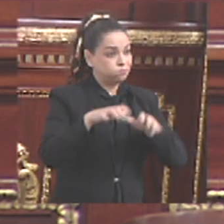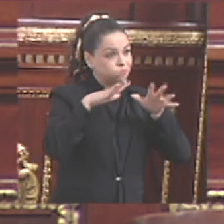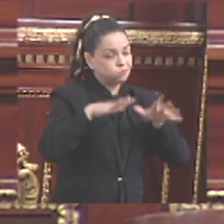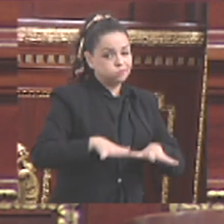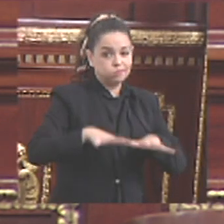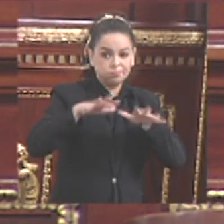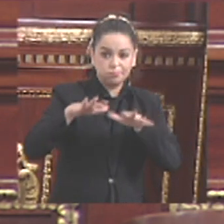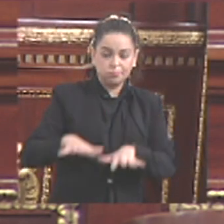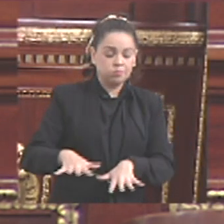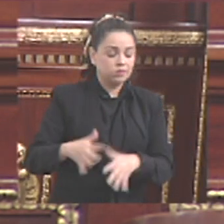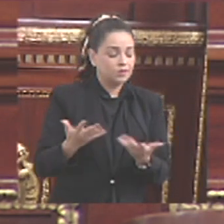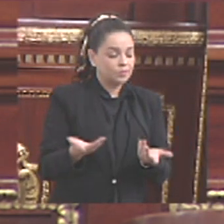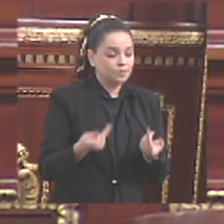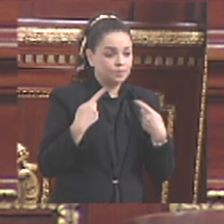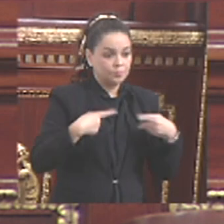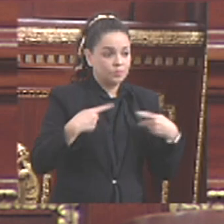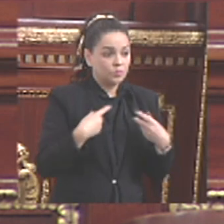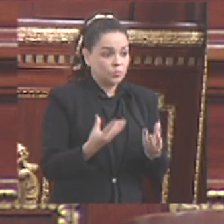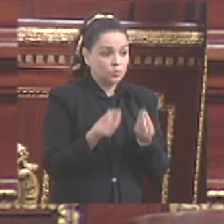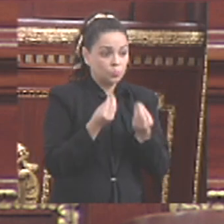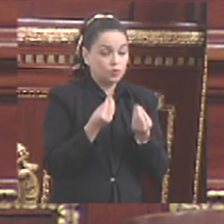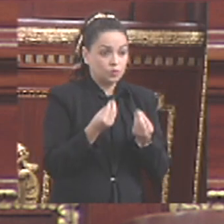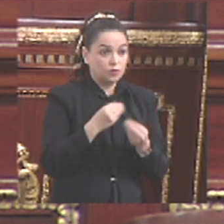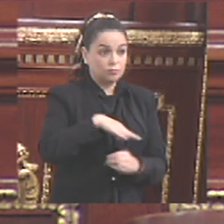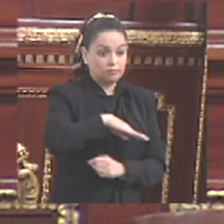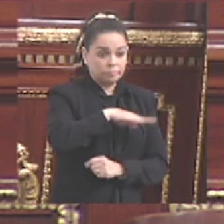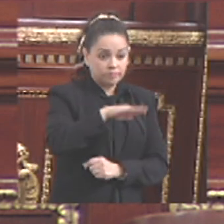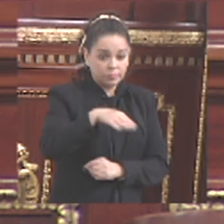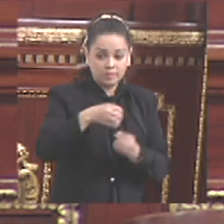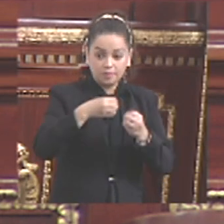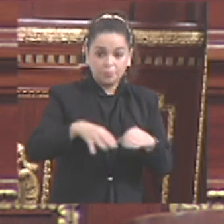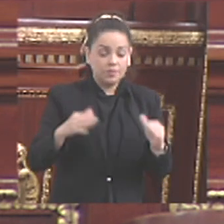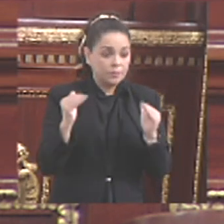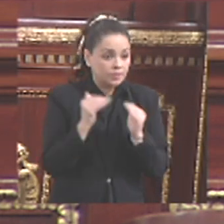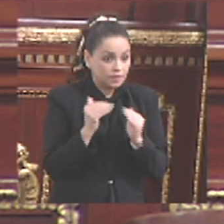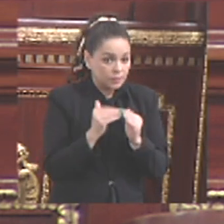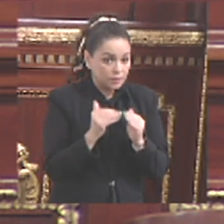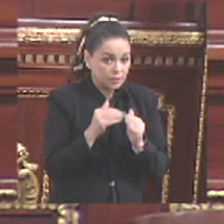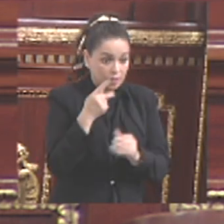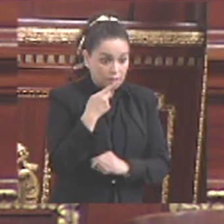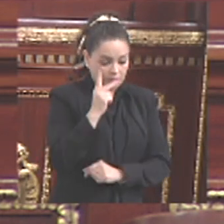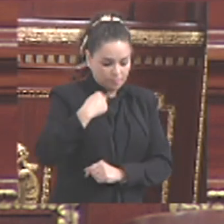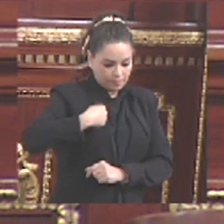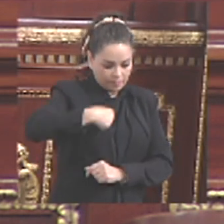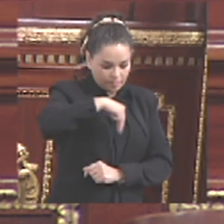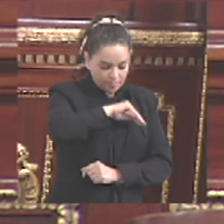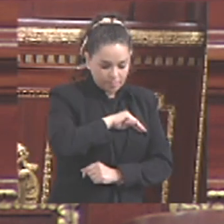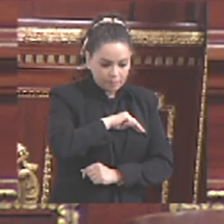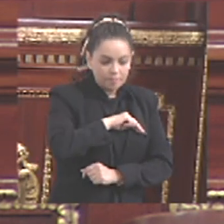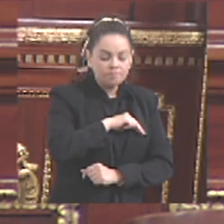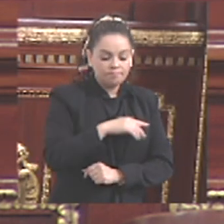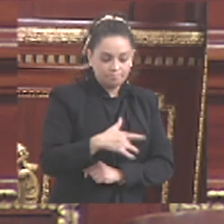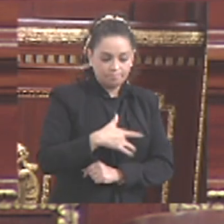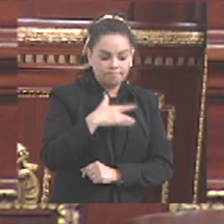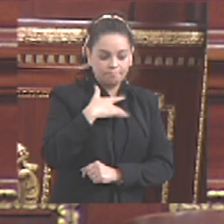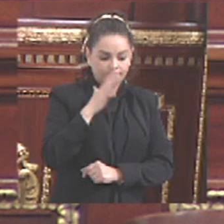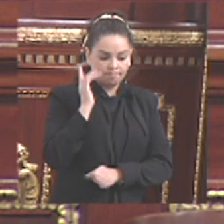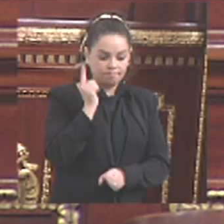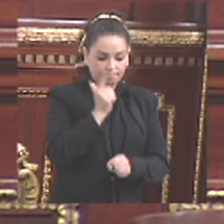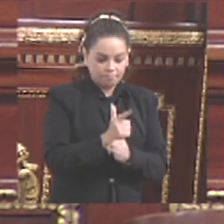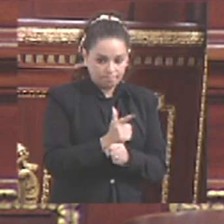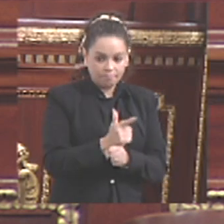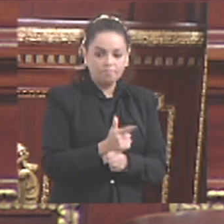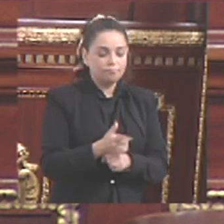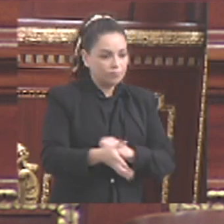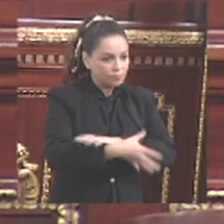unidad y resiliencia como pueblo. Hace 38 años, el terremoto de 1985